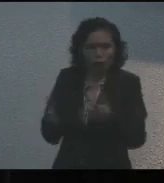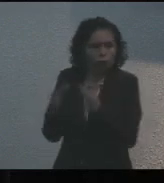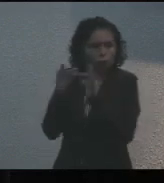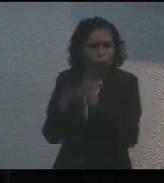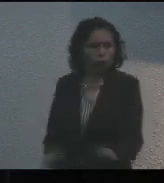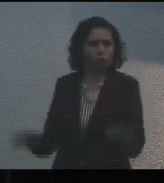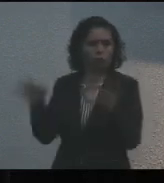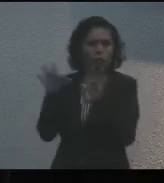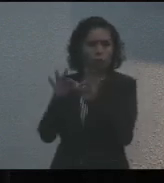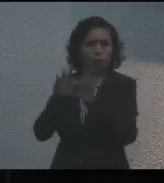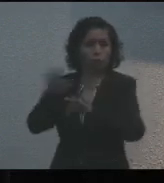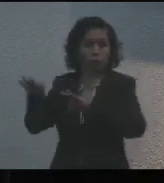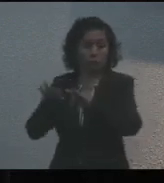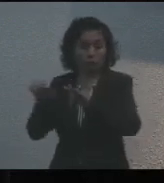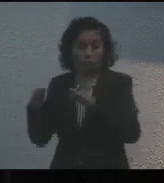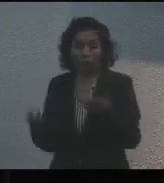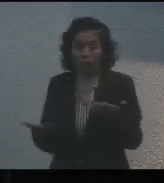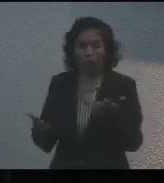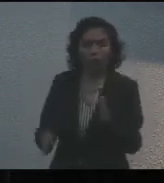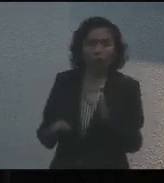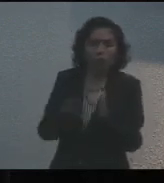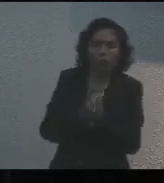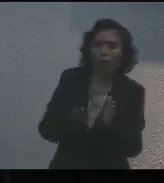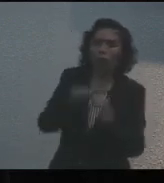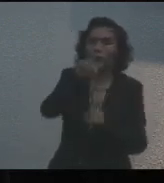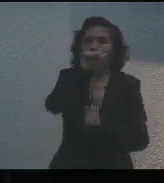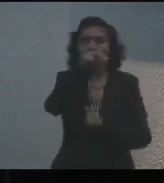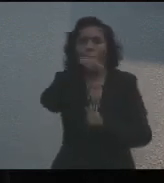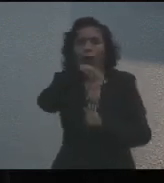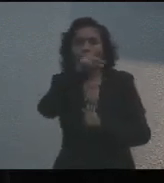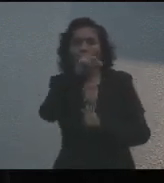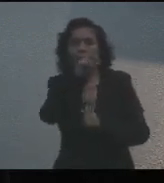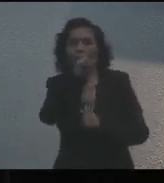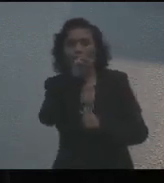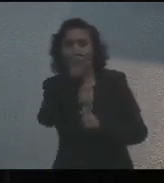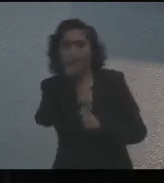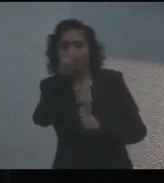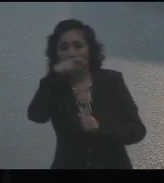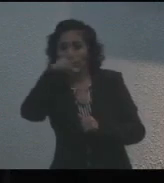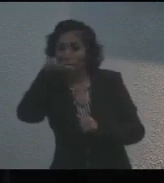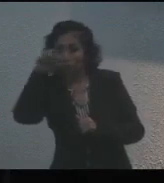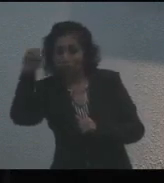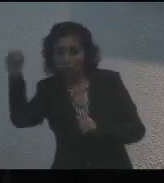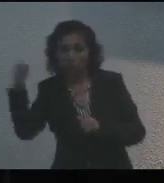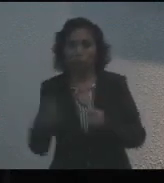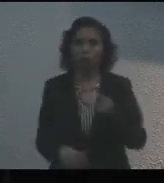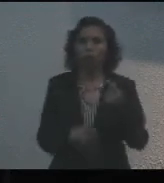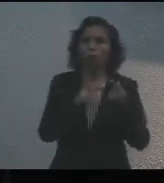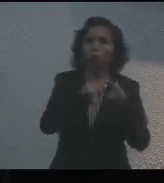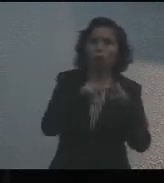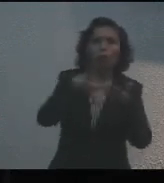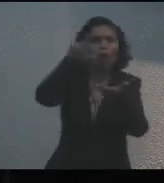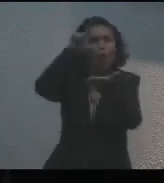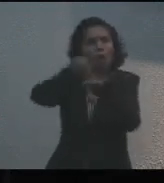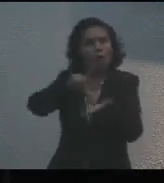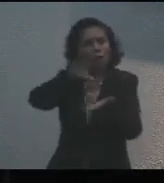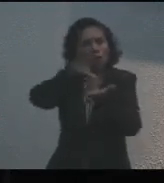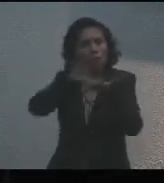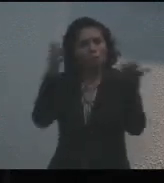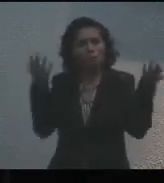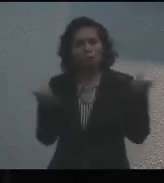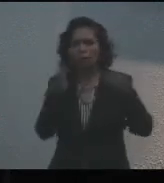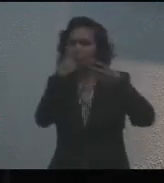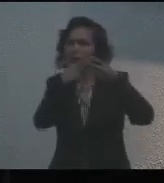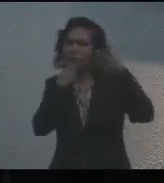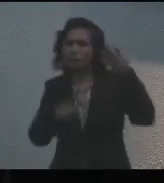honor. Destacamos a Andrés Quintana Roo, al general Lázaro Cárdenas del Río, Javier Rojo